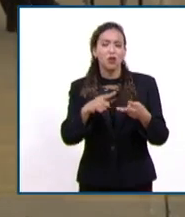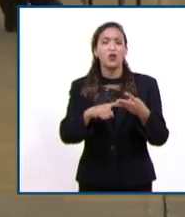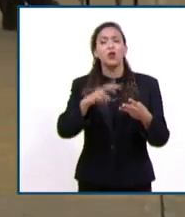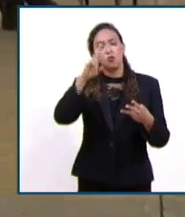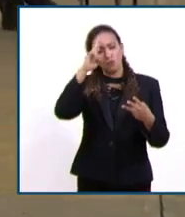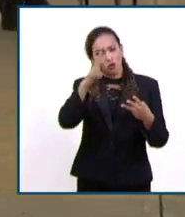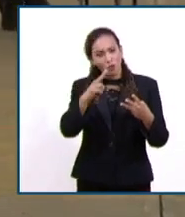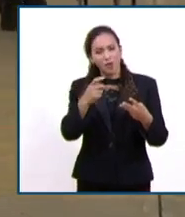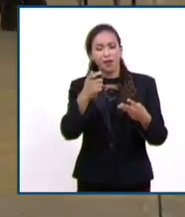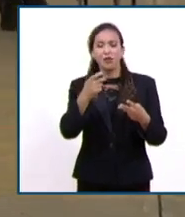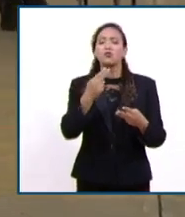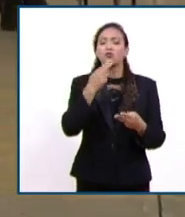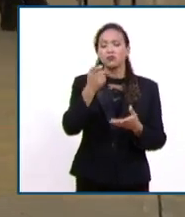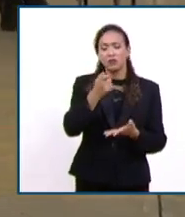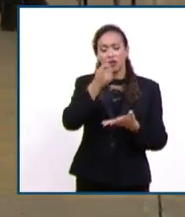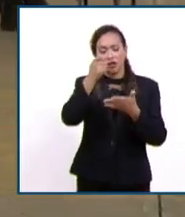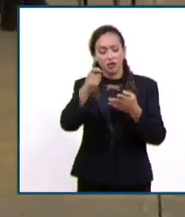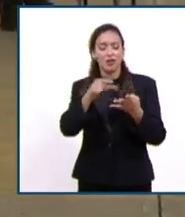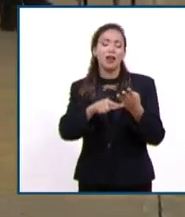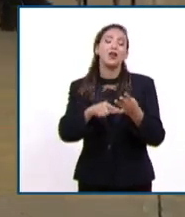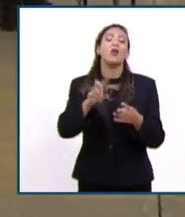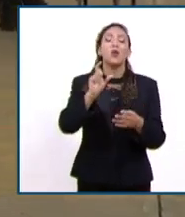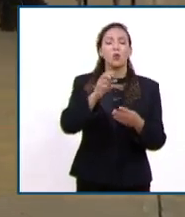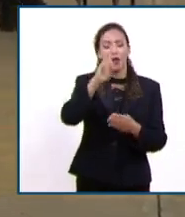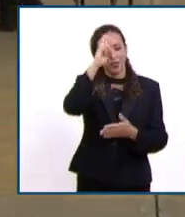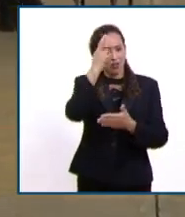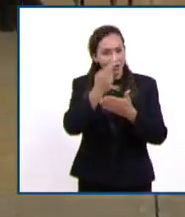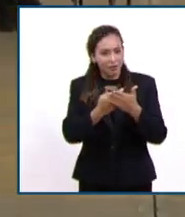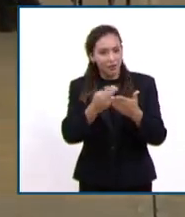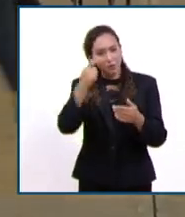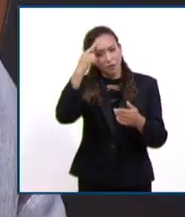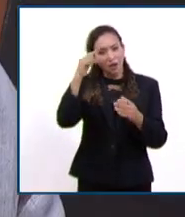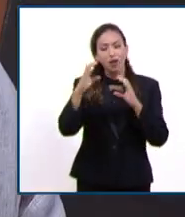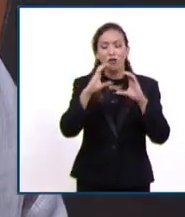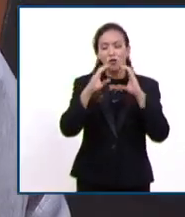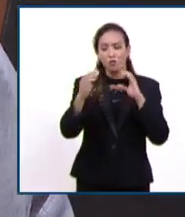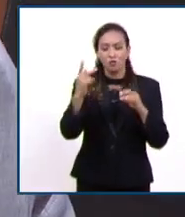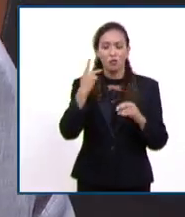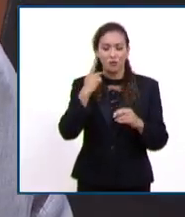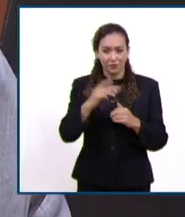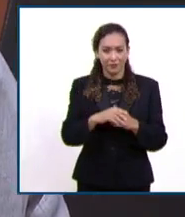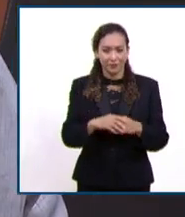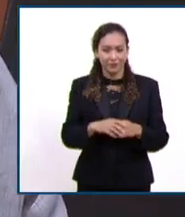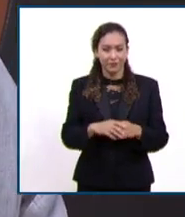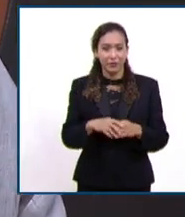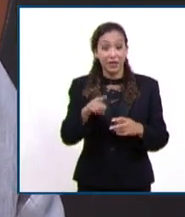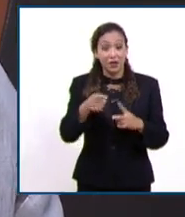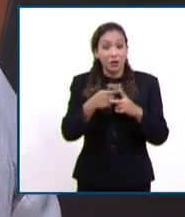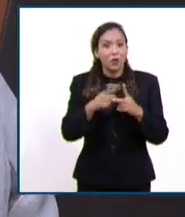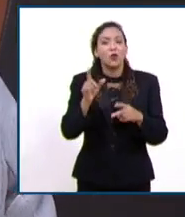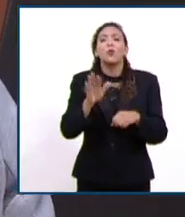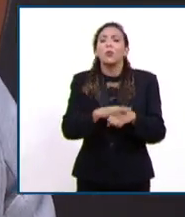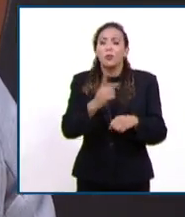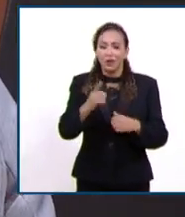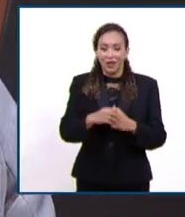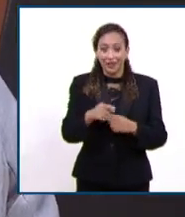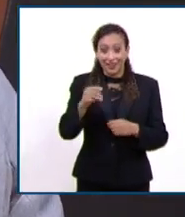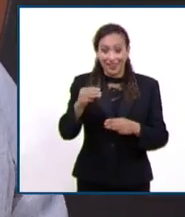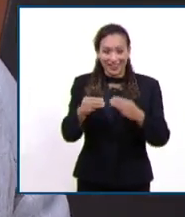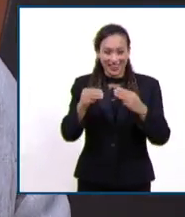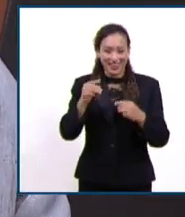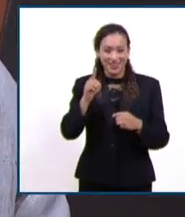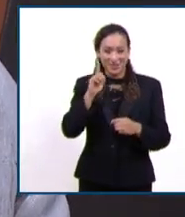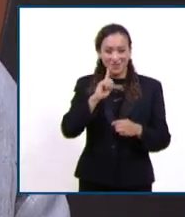uso de recursos públicos y violación al modelo de comunicación política. Esto surgió a raíz de un asunto en el que la magistrada